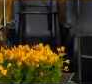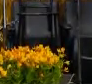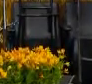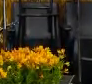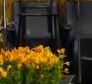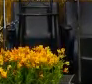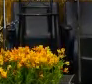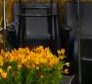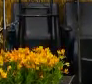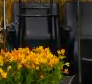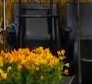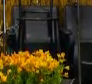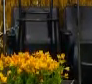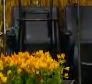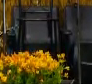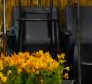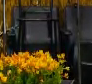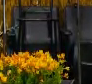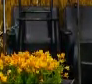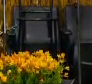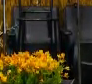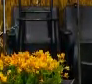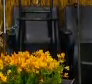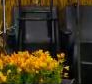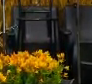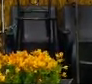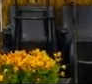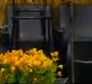desespero, sobre alas de